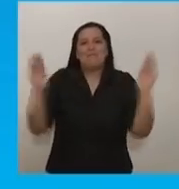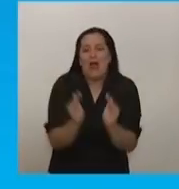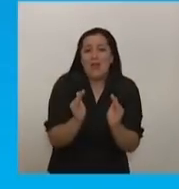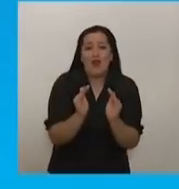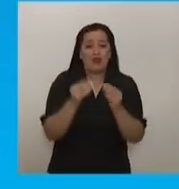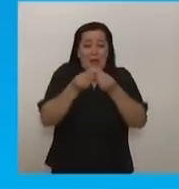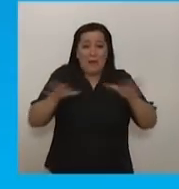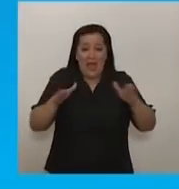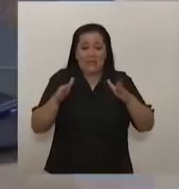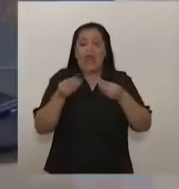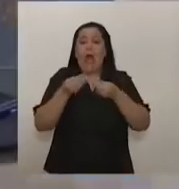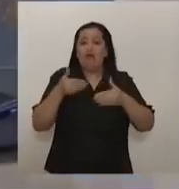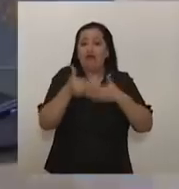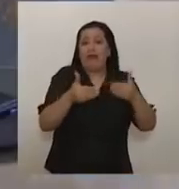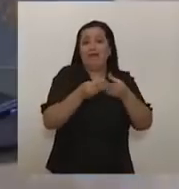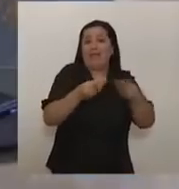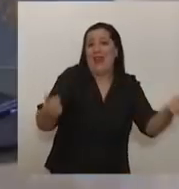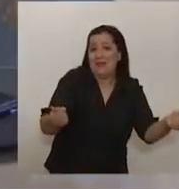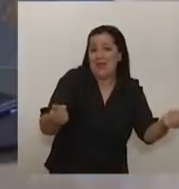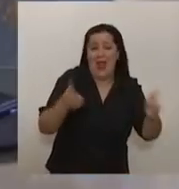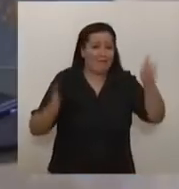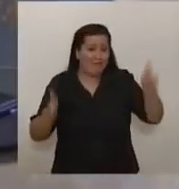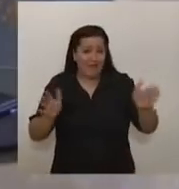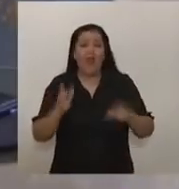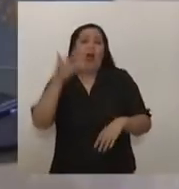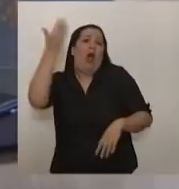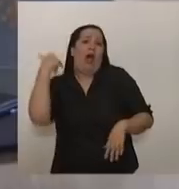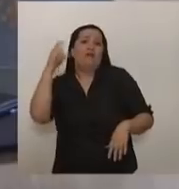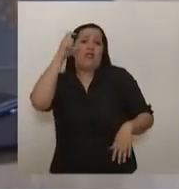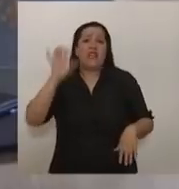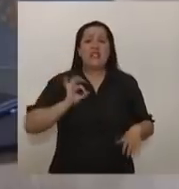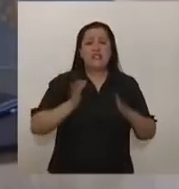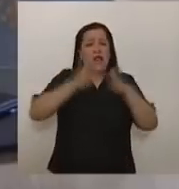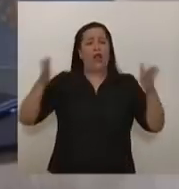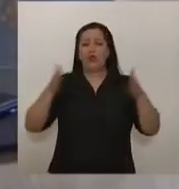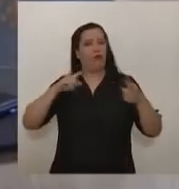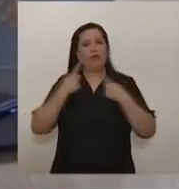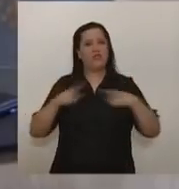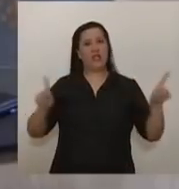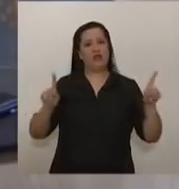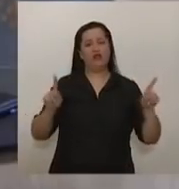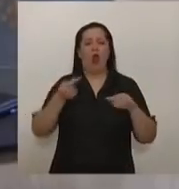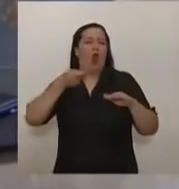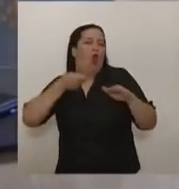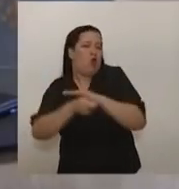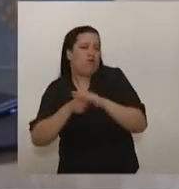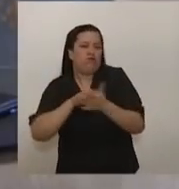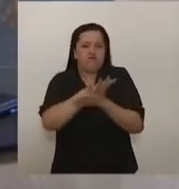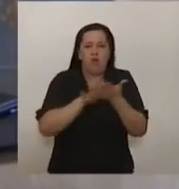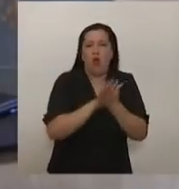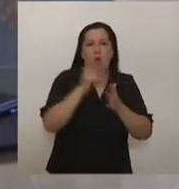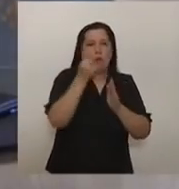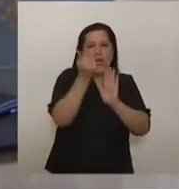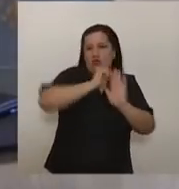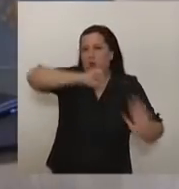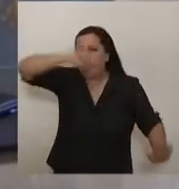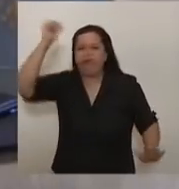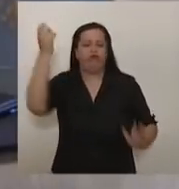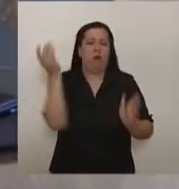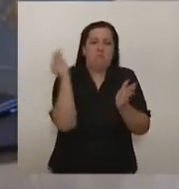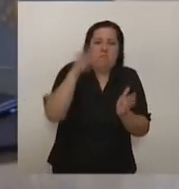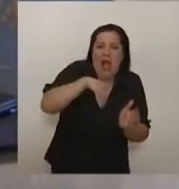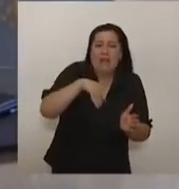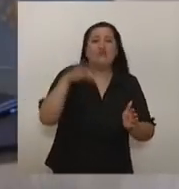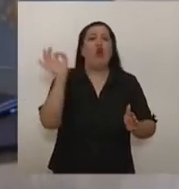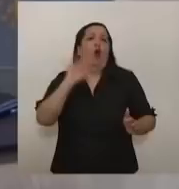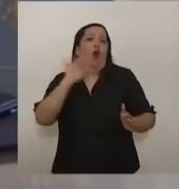empezando y terminando las obras. Después de una década en que la norma era todo lo contrario, corrupción, sobreprecios, obras